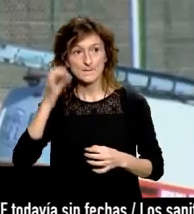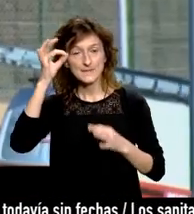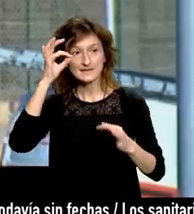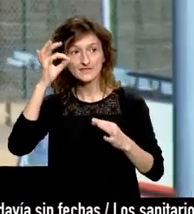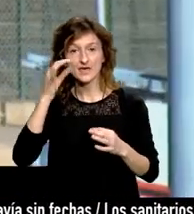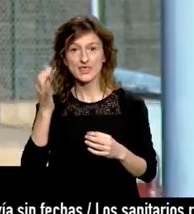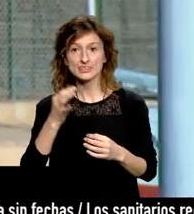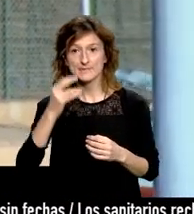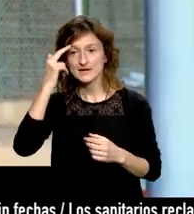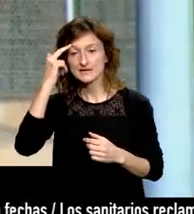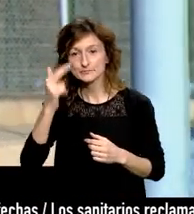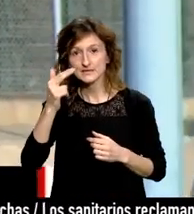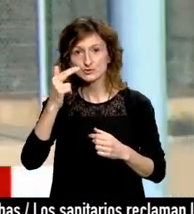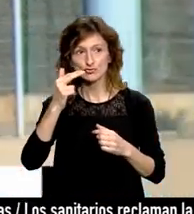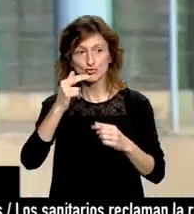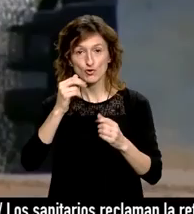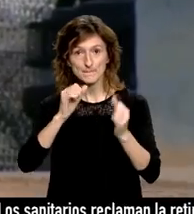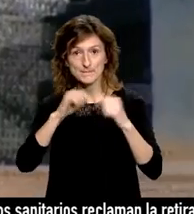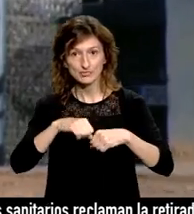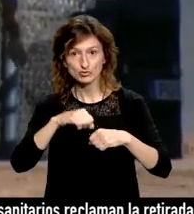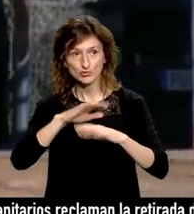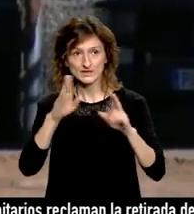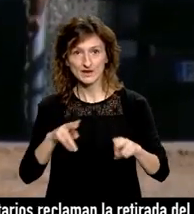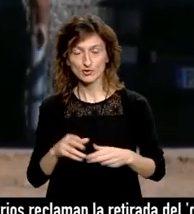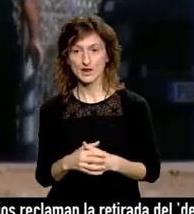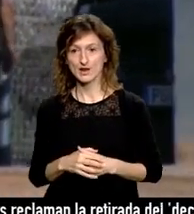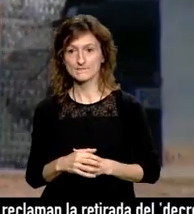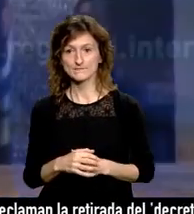que debe hacerse respetando los tratados internacionales.